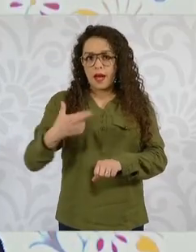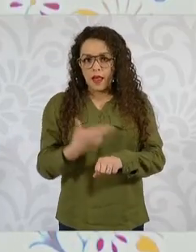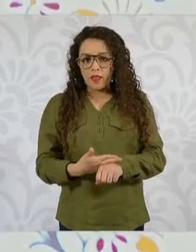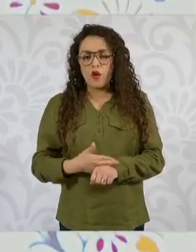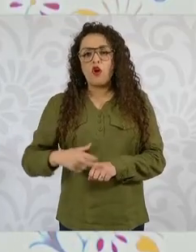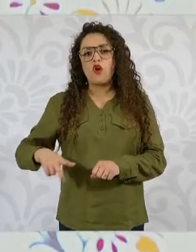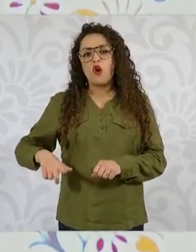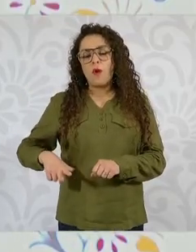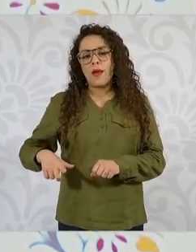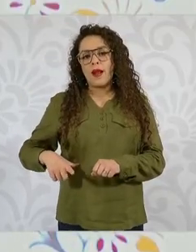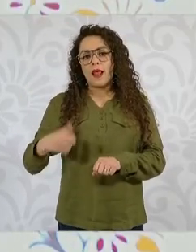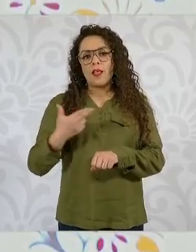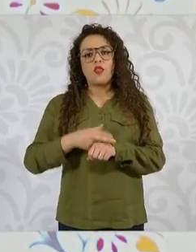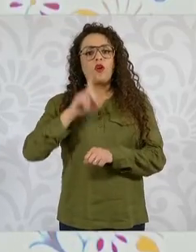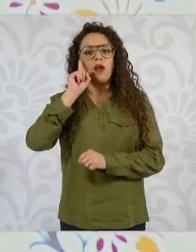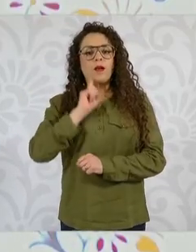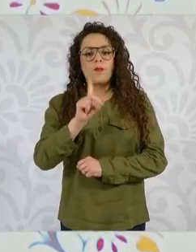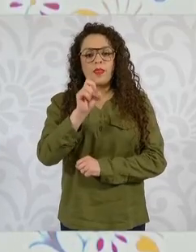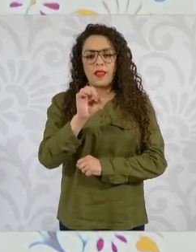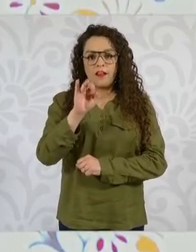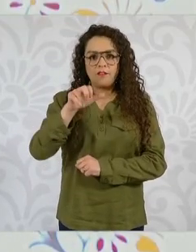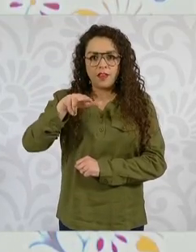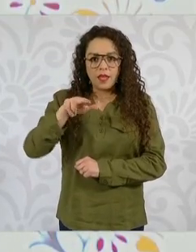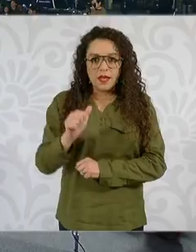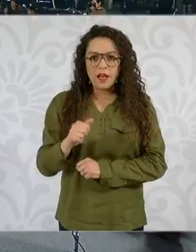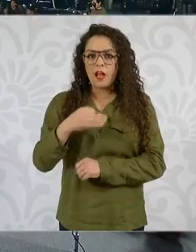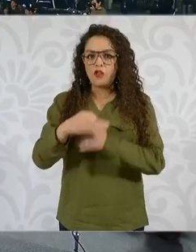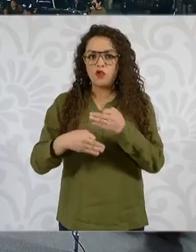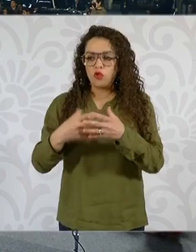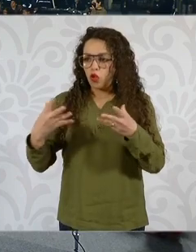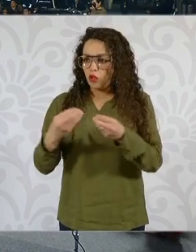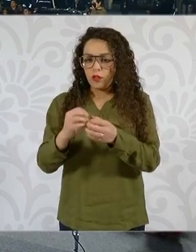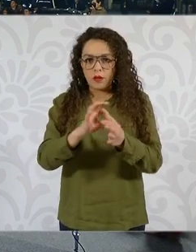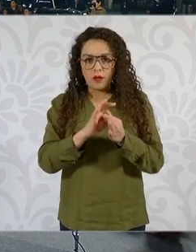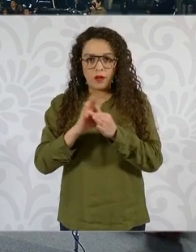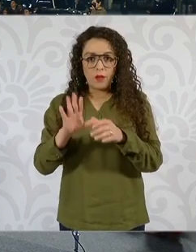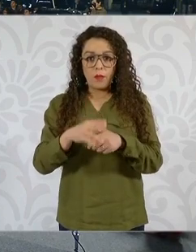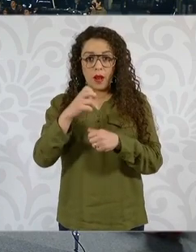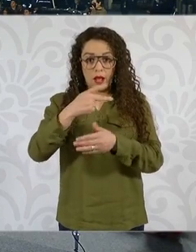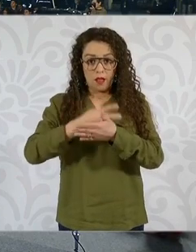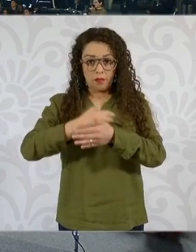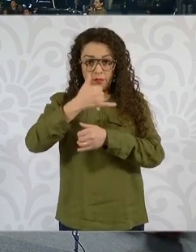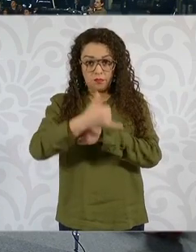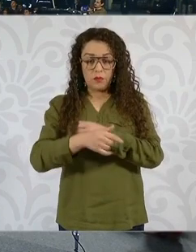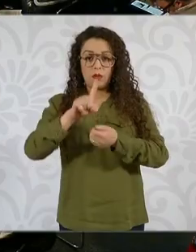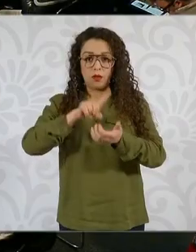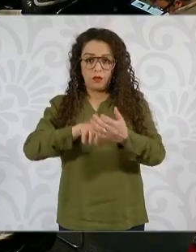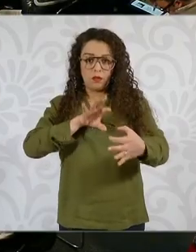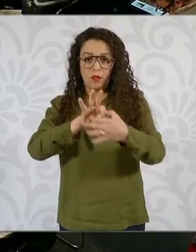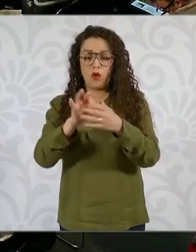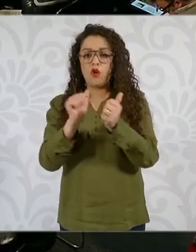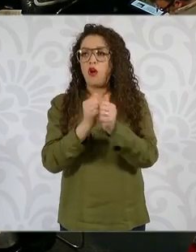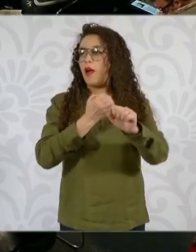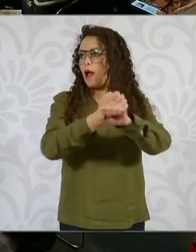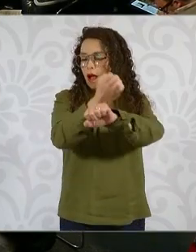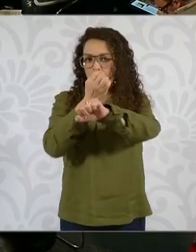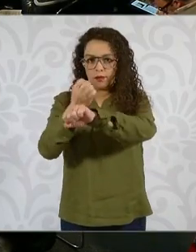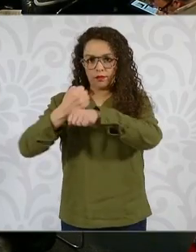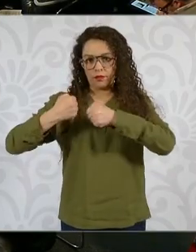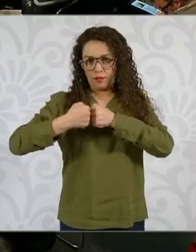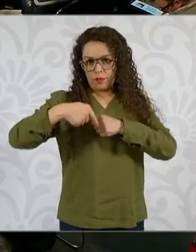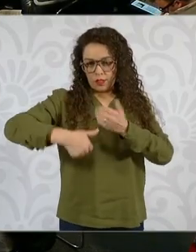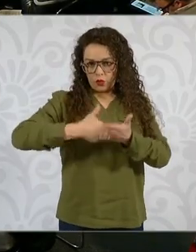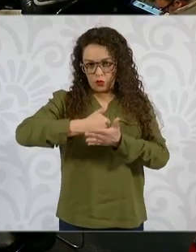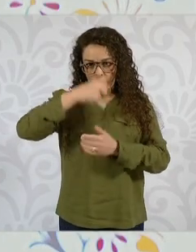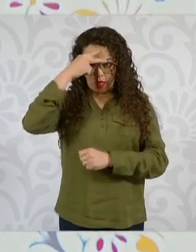porque finalmente es un proyecto metropolitano ¿en cuánto tiempo se podrá haber reflejado esta parte? Se están haciendo